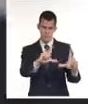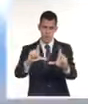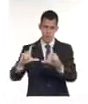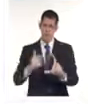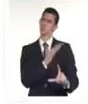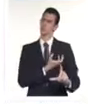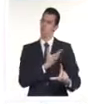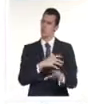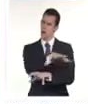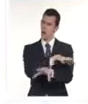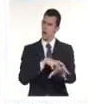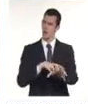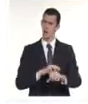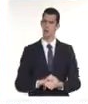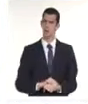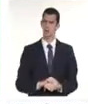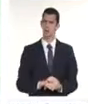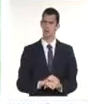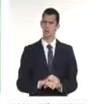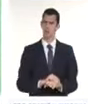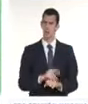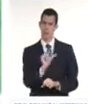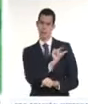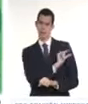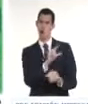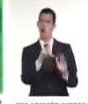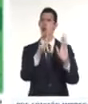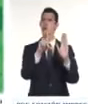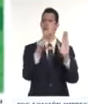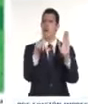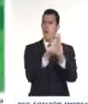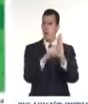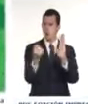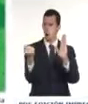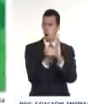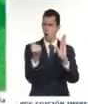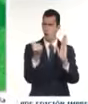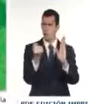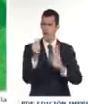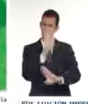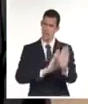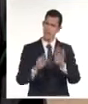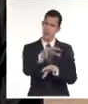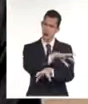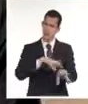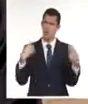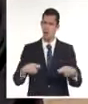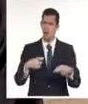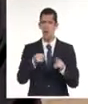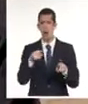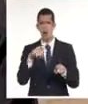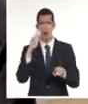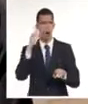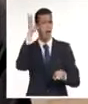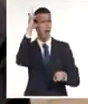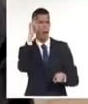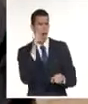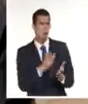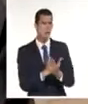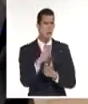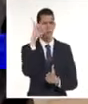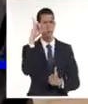la suficiente atención al tema desde que fue publicado el decreto ley de bienestar animal hasta la fecha. La dirección del ministerio nuestro y el